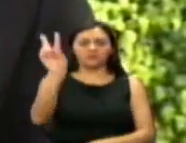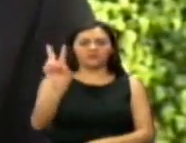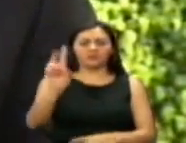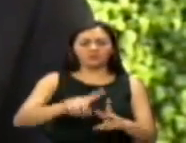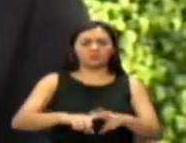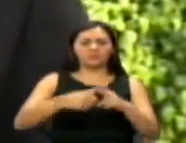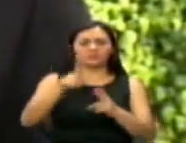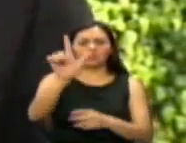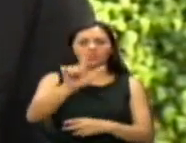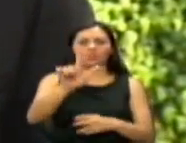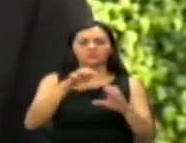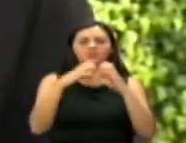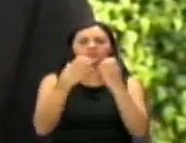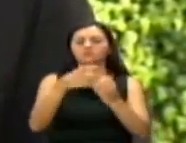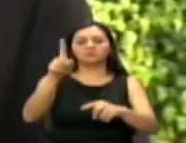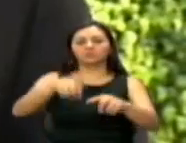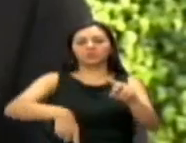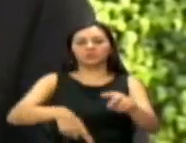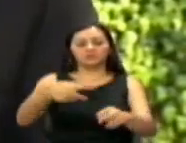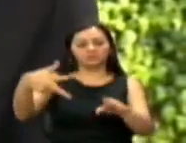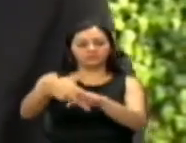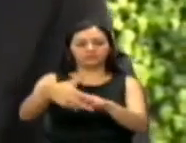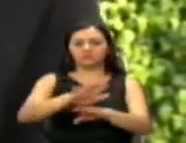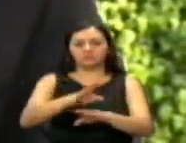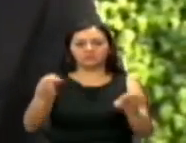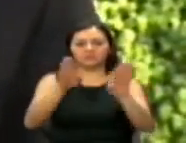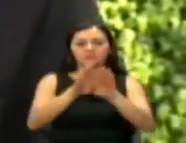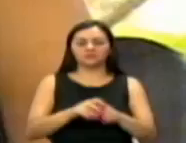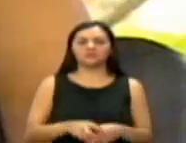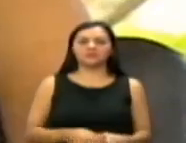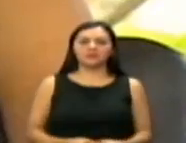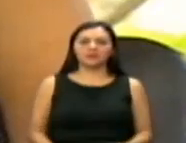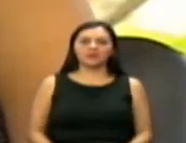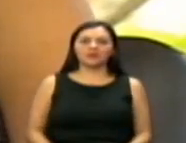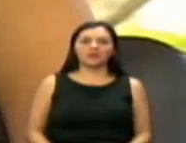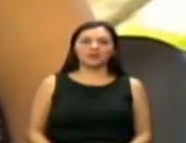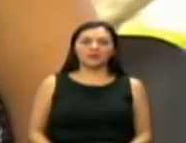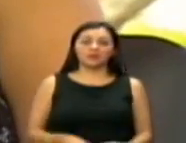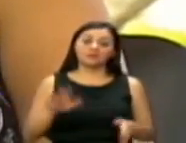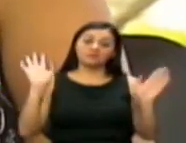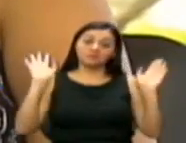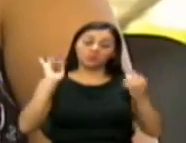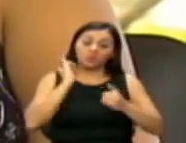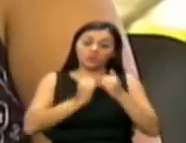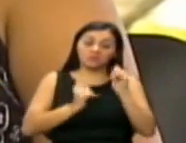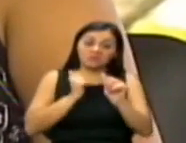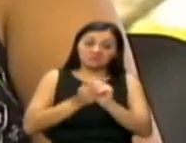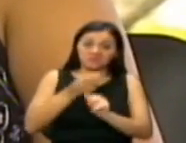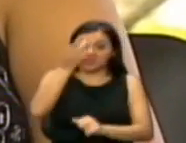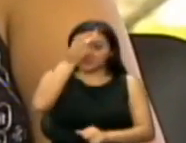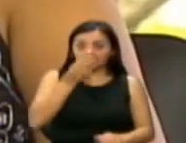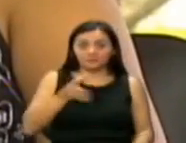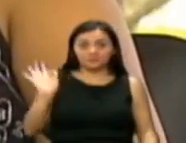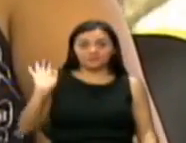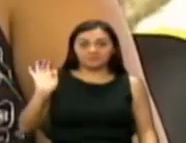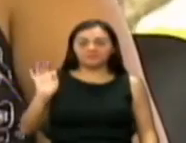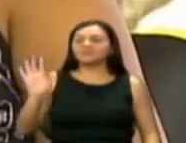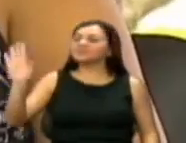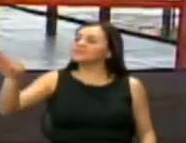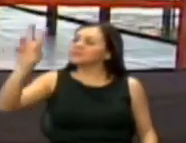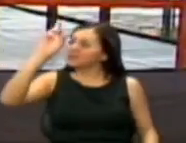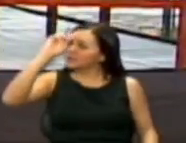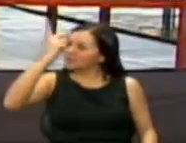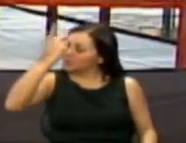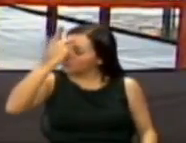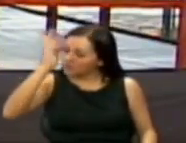dar clase el lunes. No puede dar clase porque usted es político. Bueno, así como en ese entonces, ahora también puede a última hora decidirlo. Entonces, es que usted está equivocada, mi querida